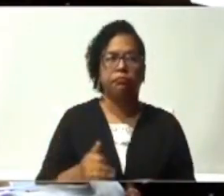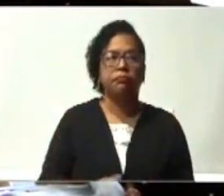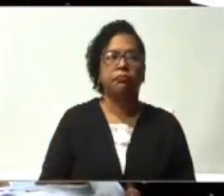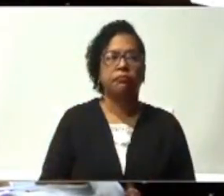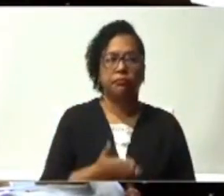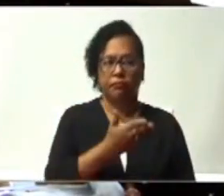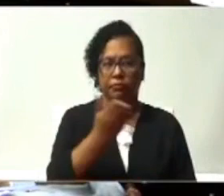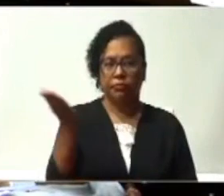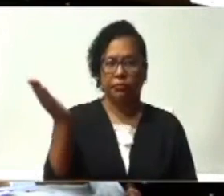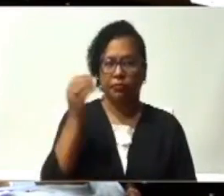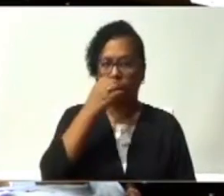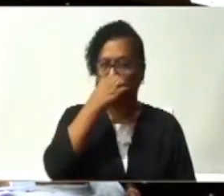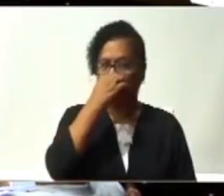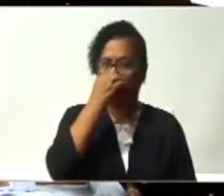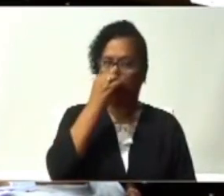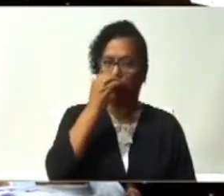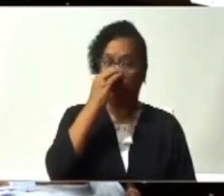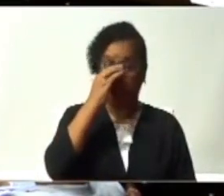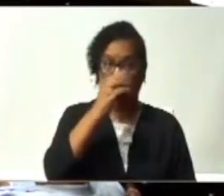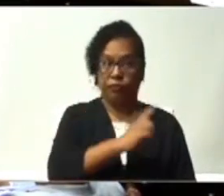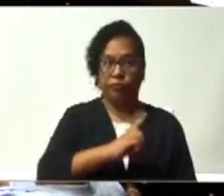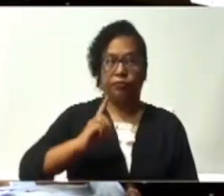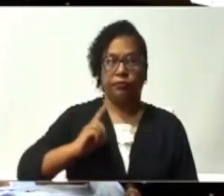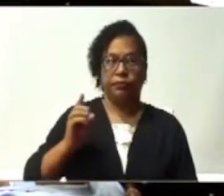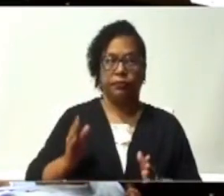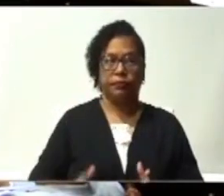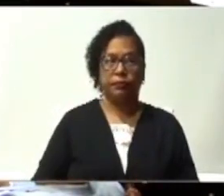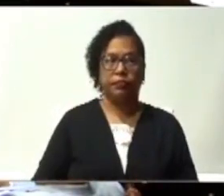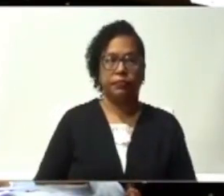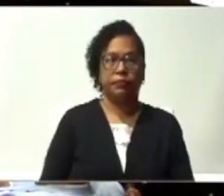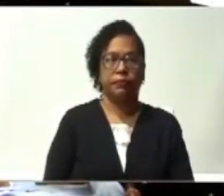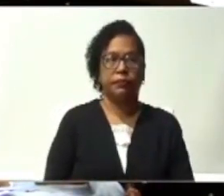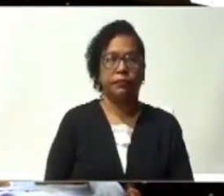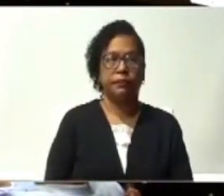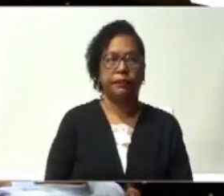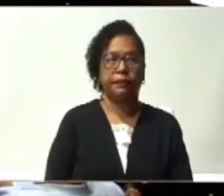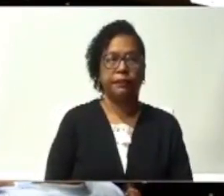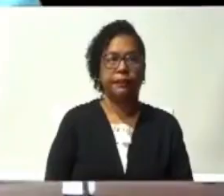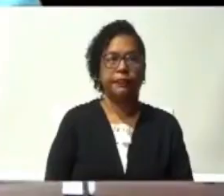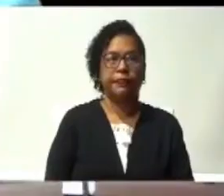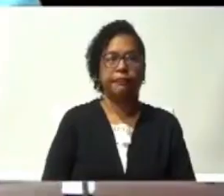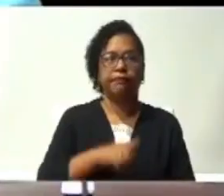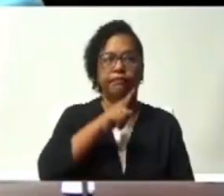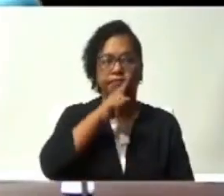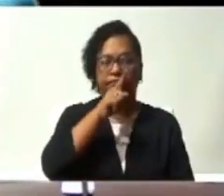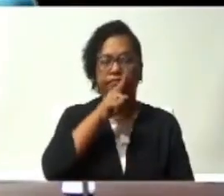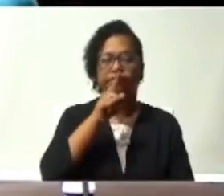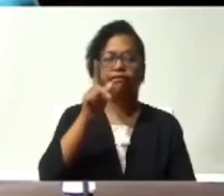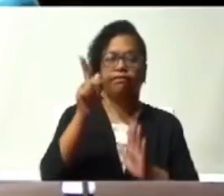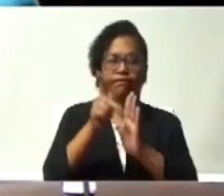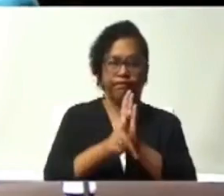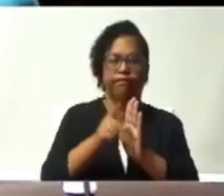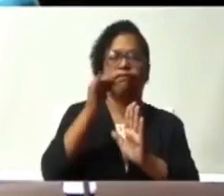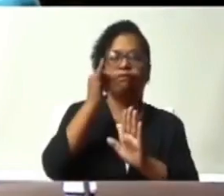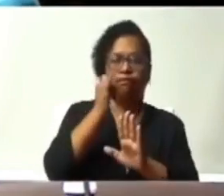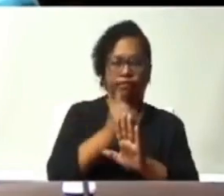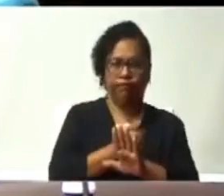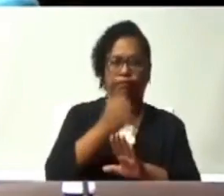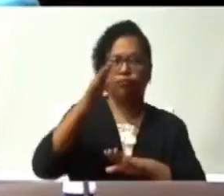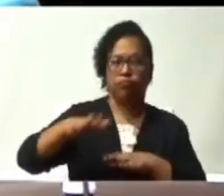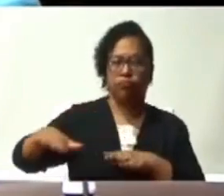colegas, diputados y diputadas. ¿Verdad que el proyecto de Tireo, que es un